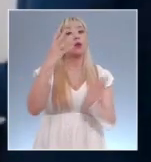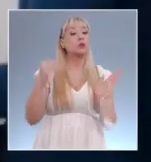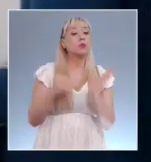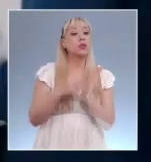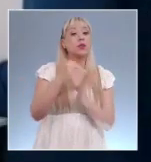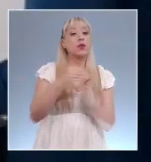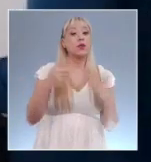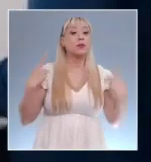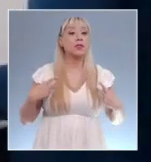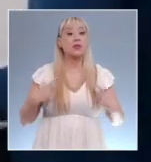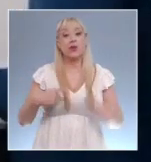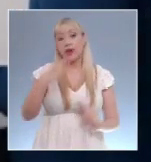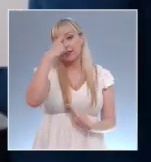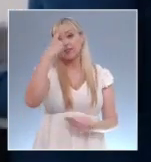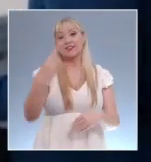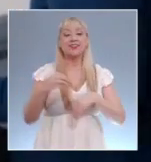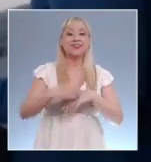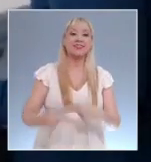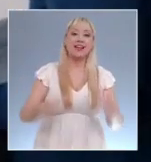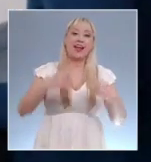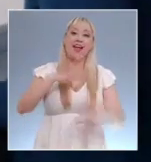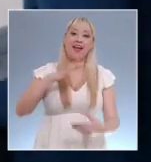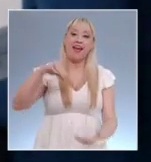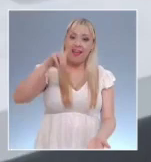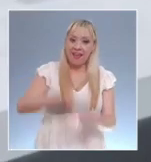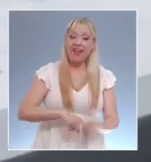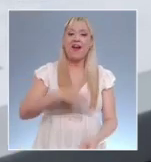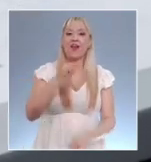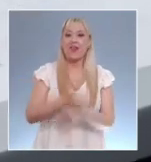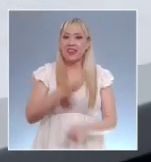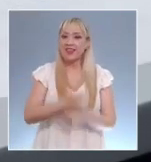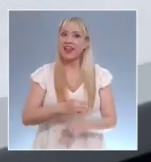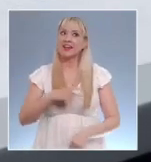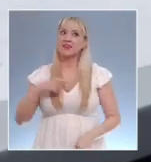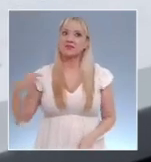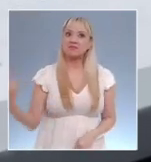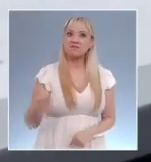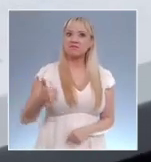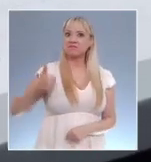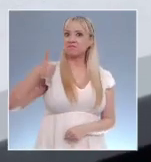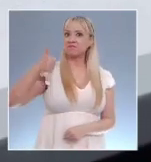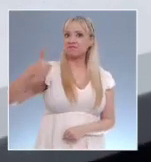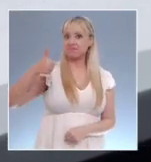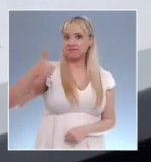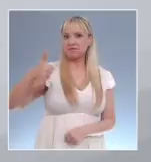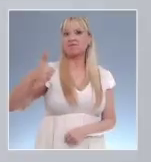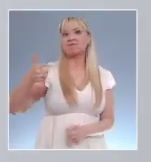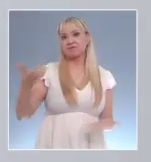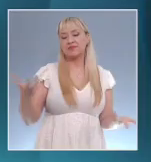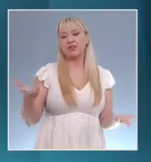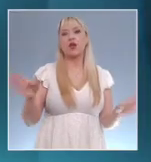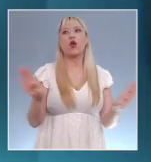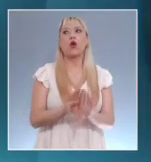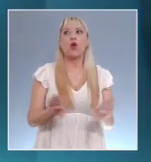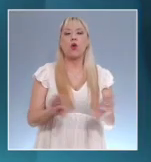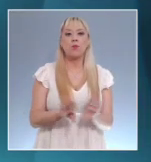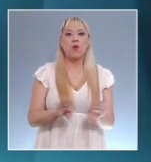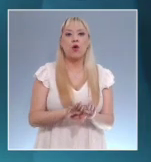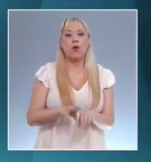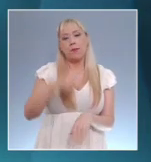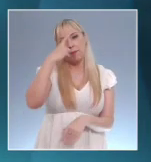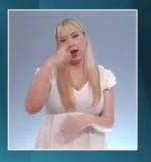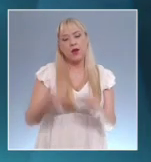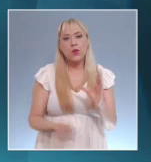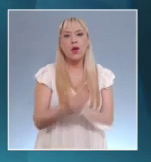Actualmente las empresas exitosas están modelando la manera en que se generan los nuevos modelos de negocio, afirmó